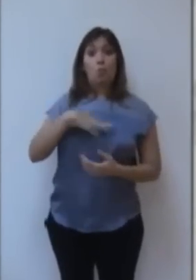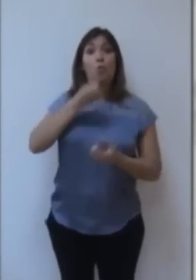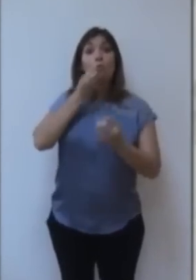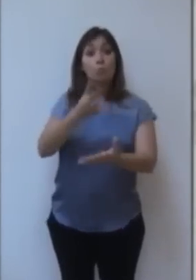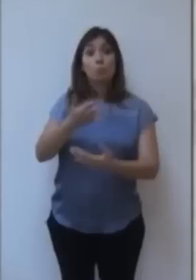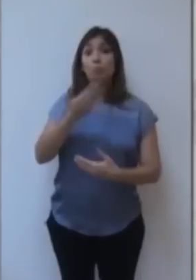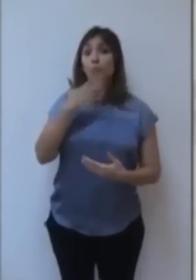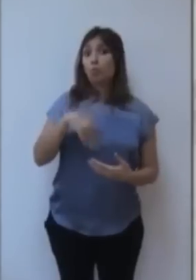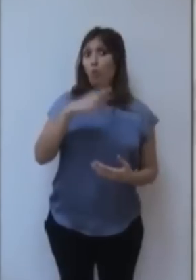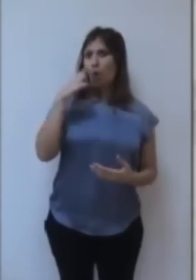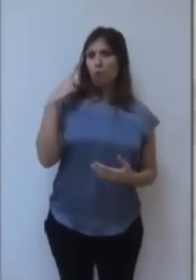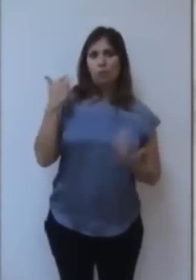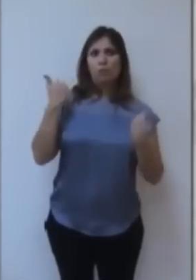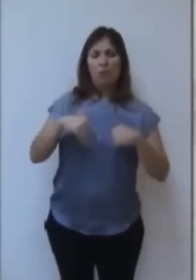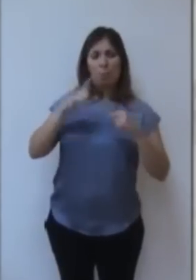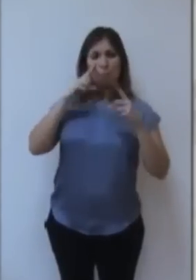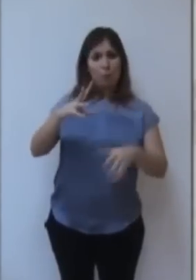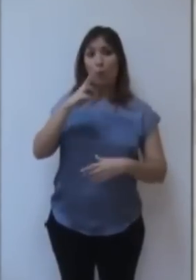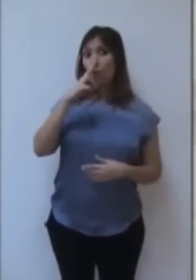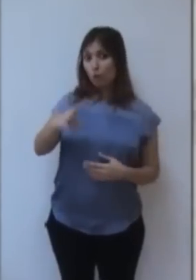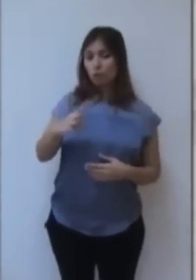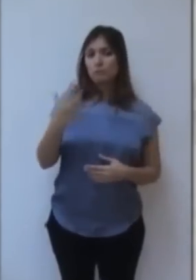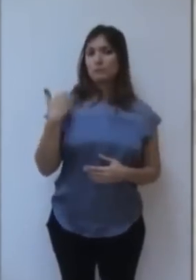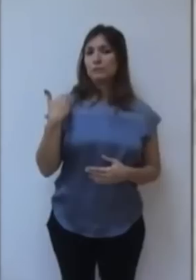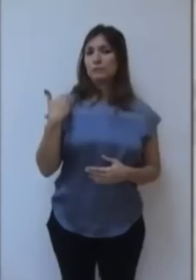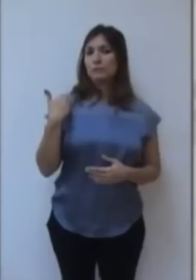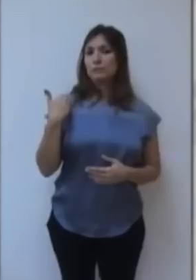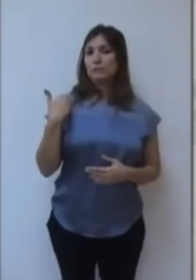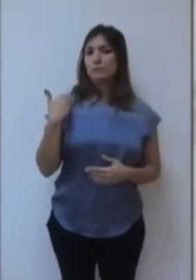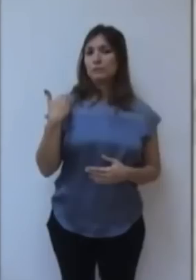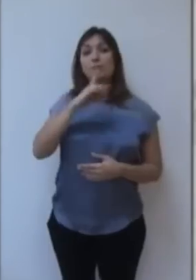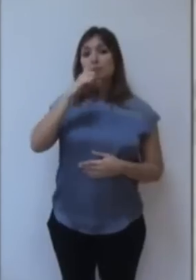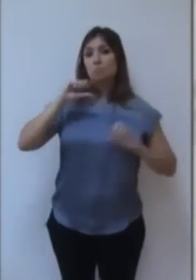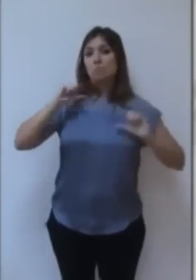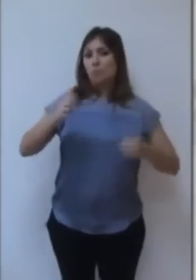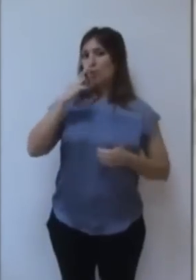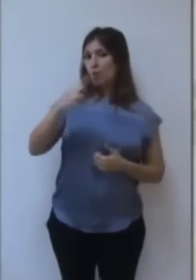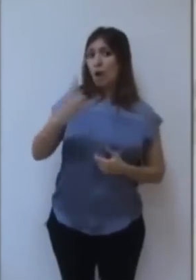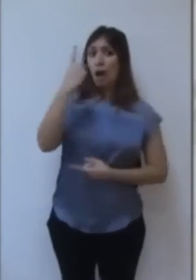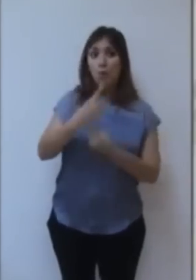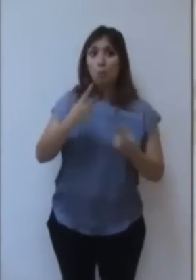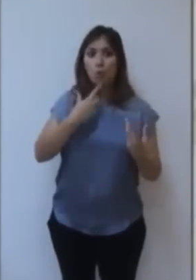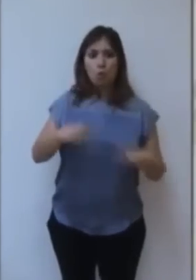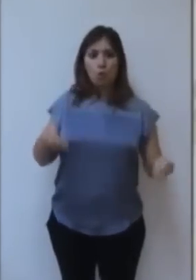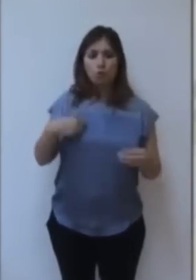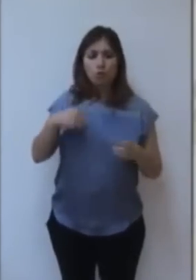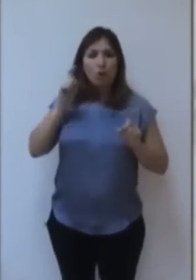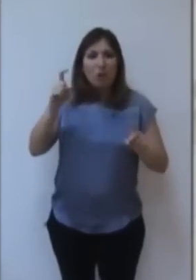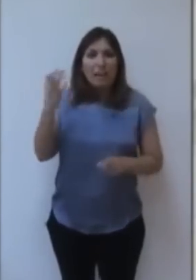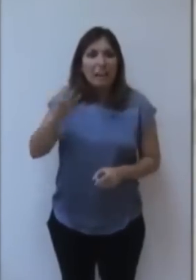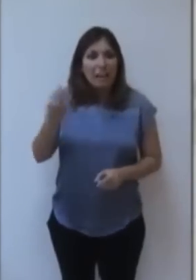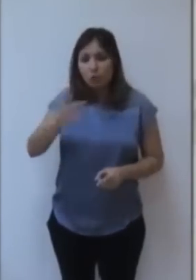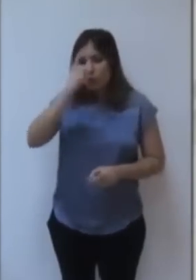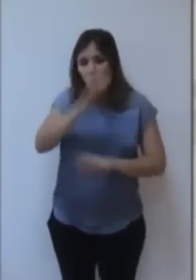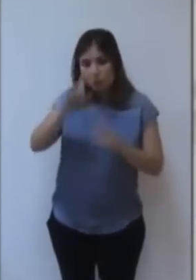hace 2 años ya, nosotros, bueno, como comentaba antes, empezamos hace 2 años y ha habido chicos que ya no se nos ocurría que enseñarles,